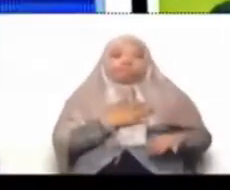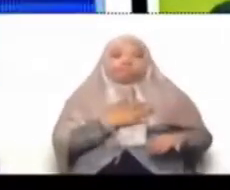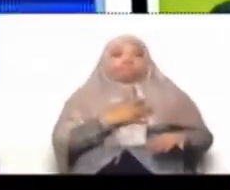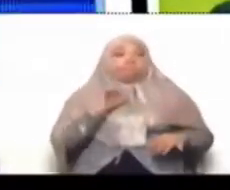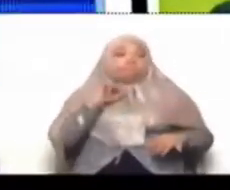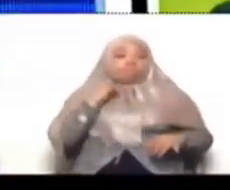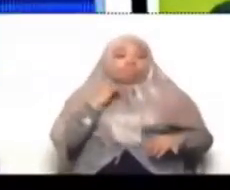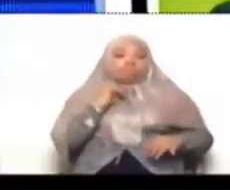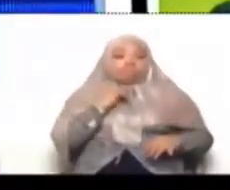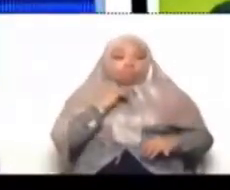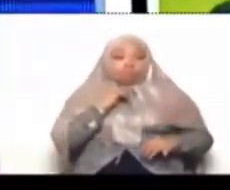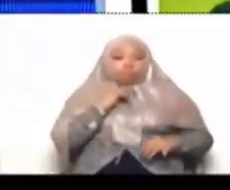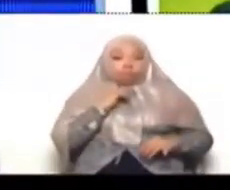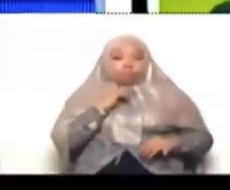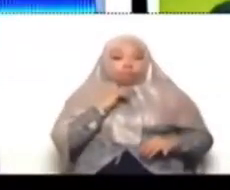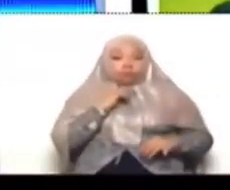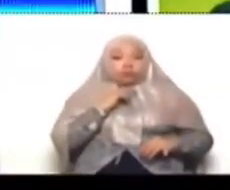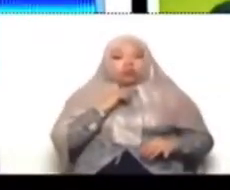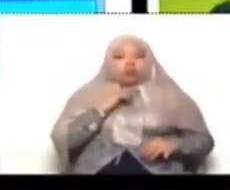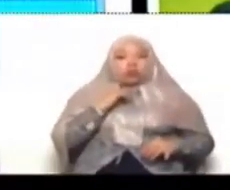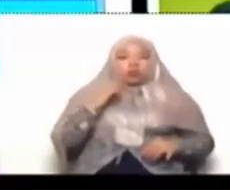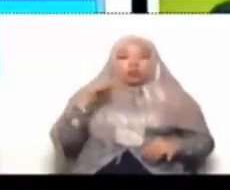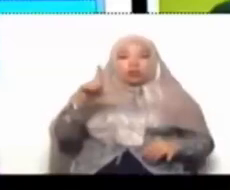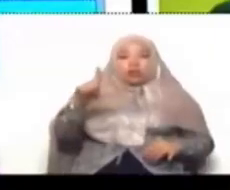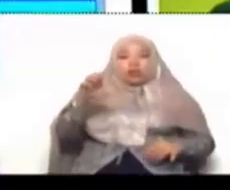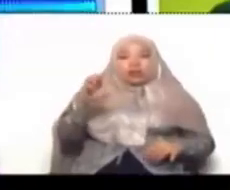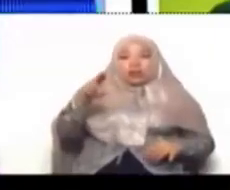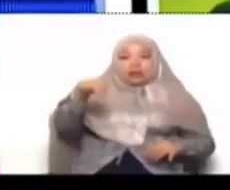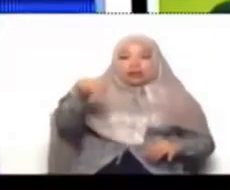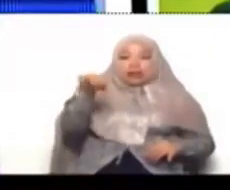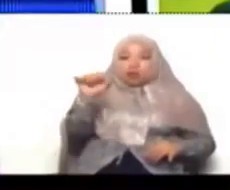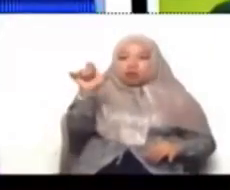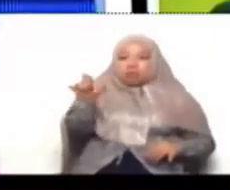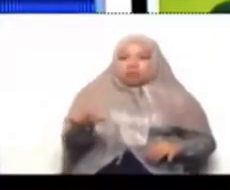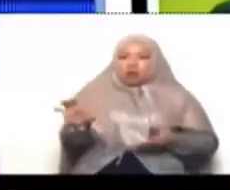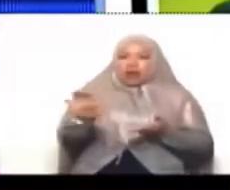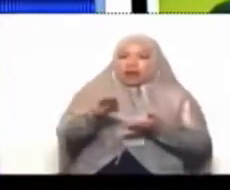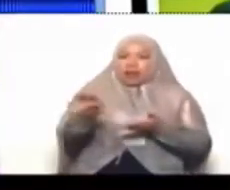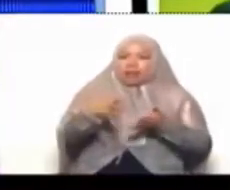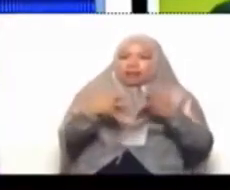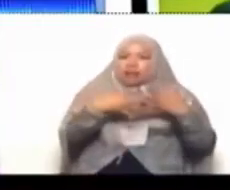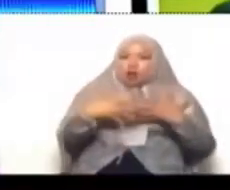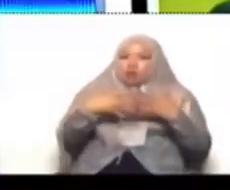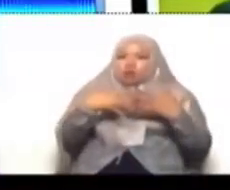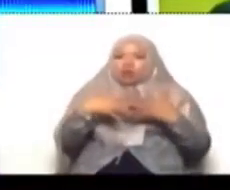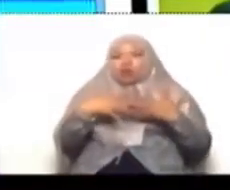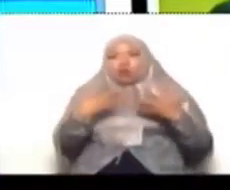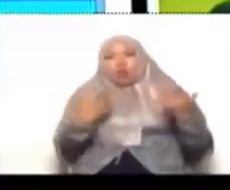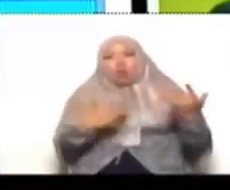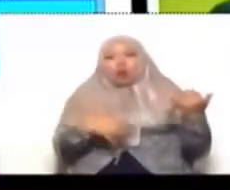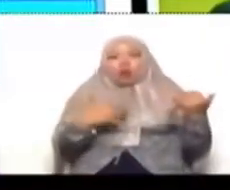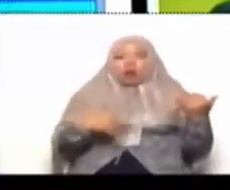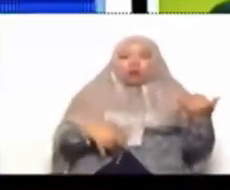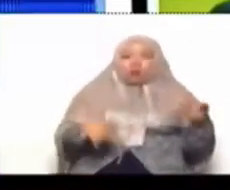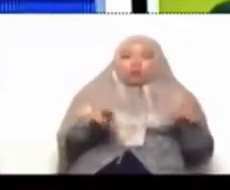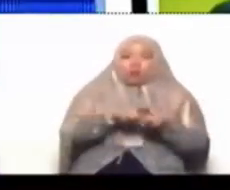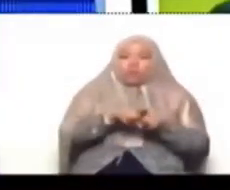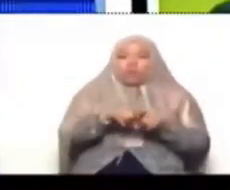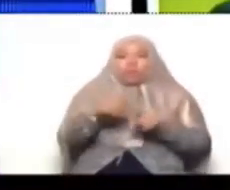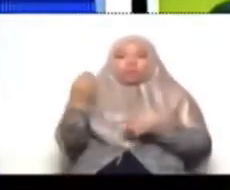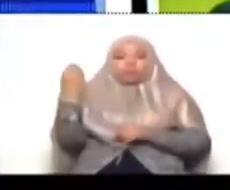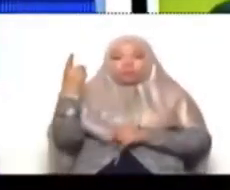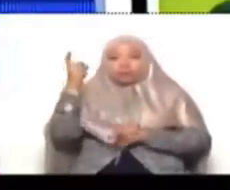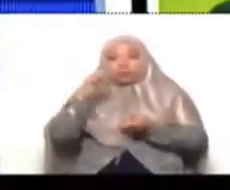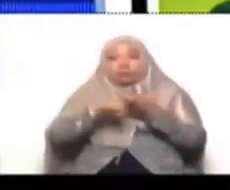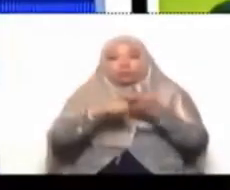el homicida de John Lennon era un esquizofrénico paranoide que también recibió, por vía de su sistema delirante, recibió